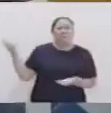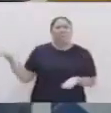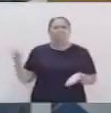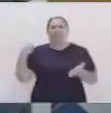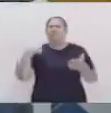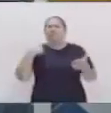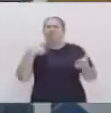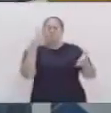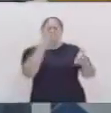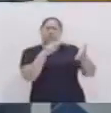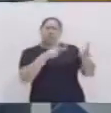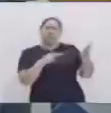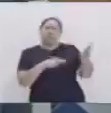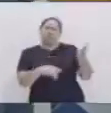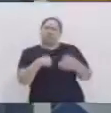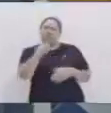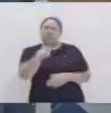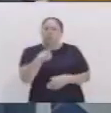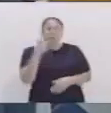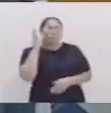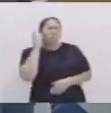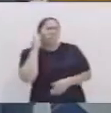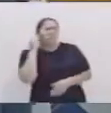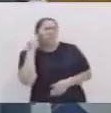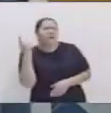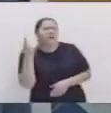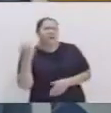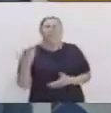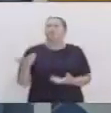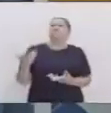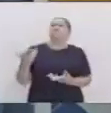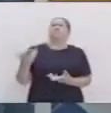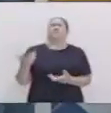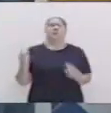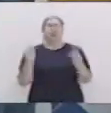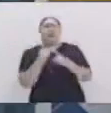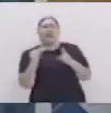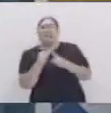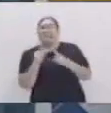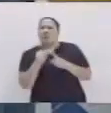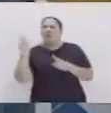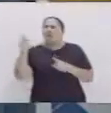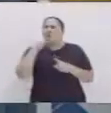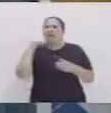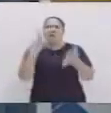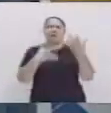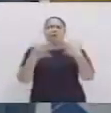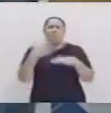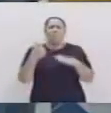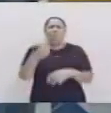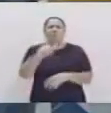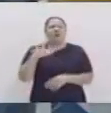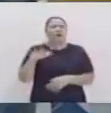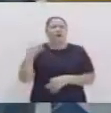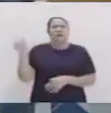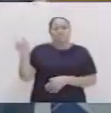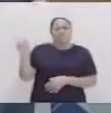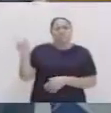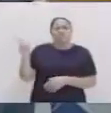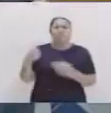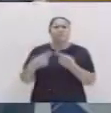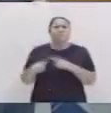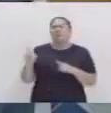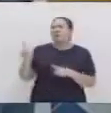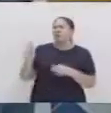no la has leído previamente, hasta ahorita la estás escuchando. Hay unas palabras que están resaltadas con color azul. Quiero que me digas para ti